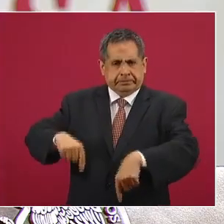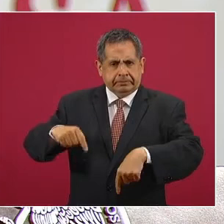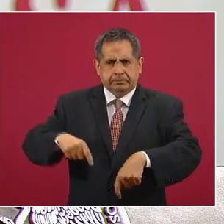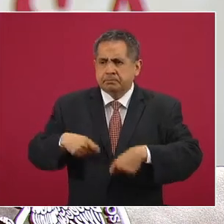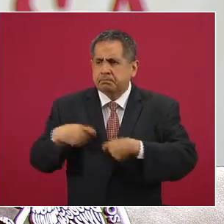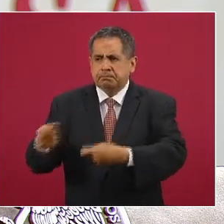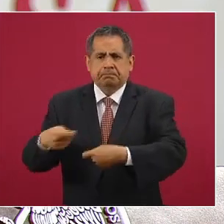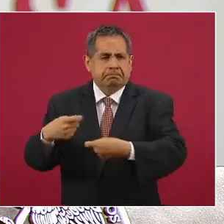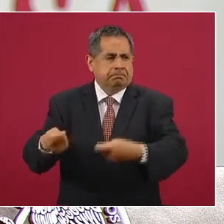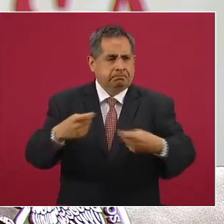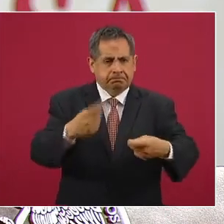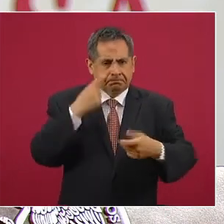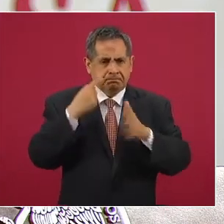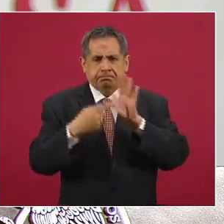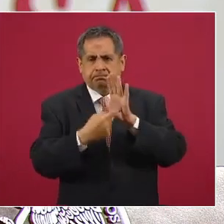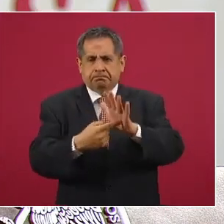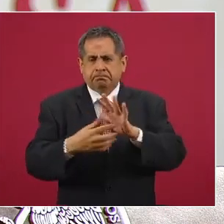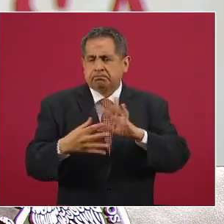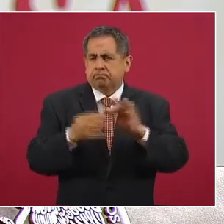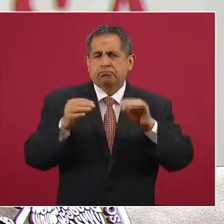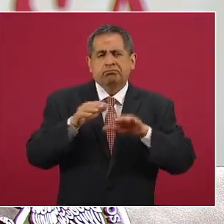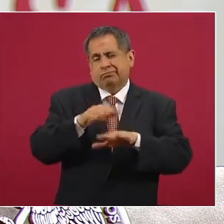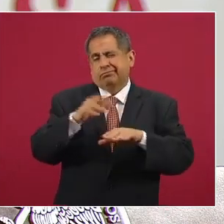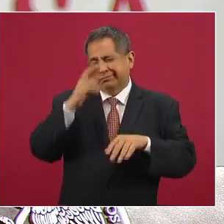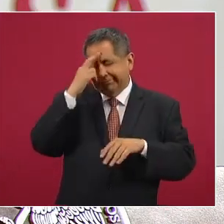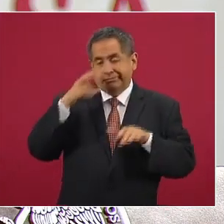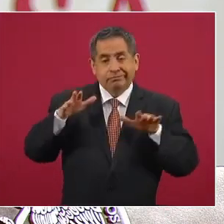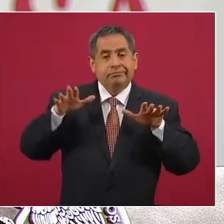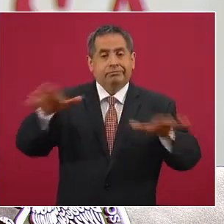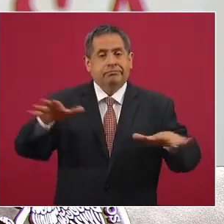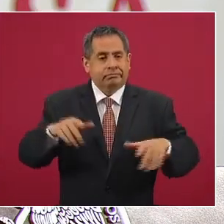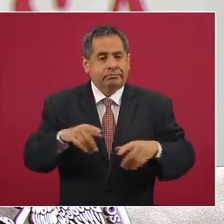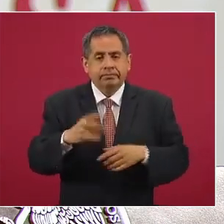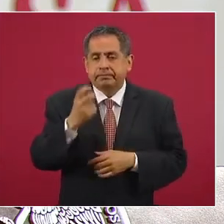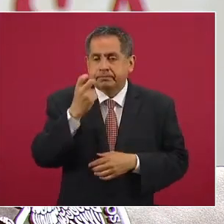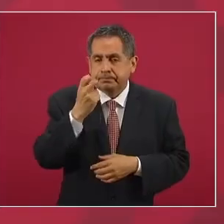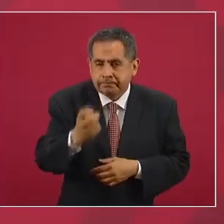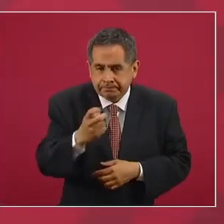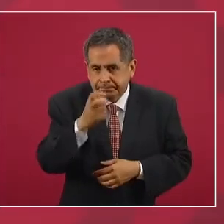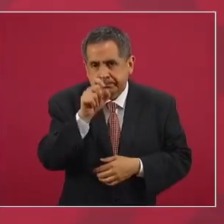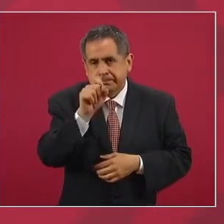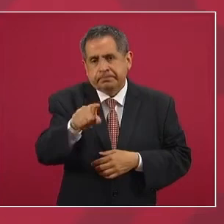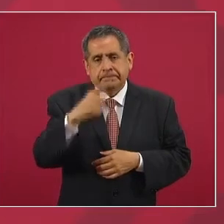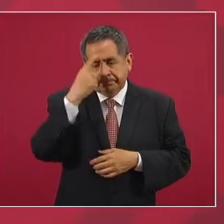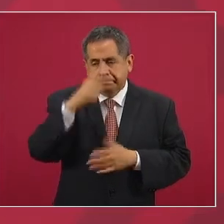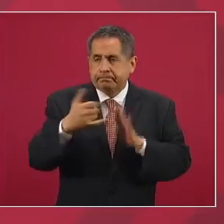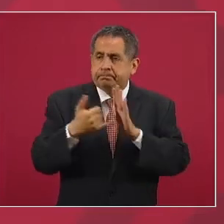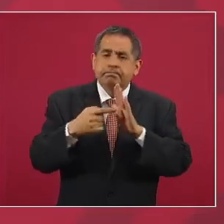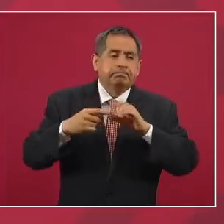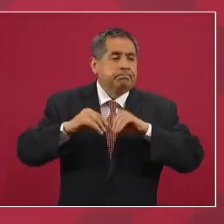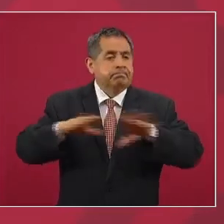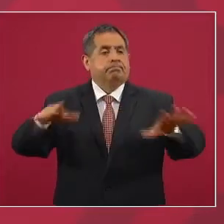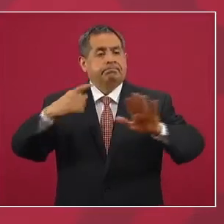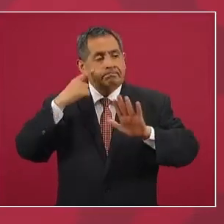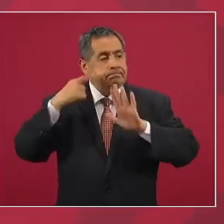sus premios con la rifa del avión presidencial, precisamente para informar